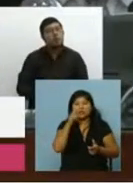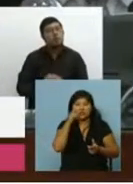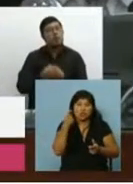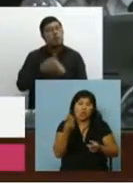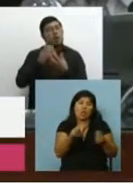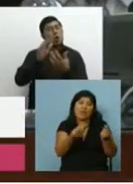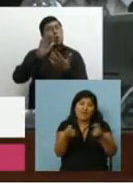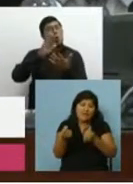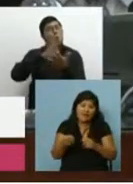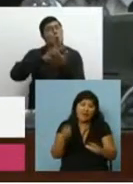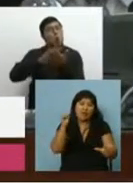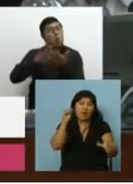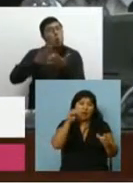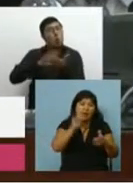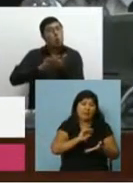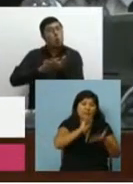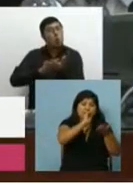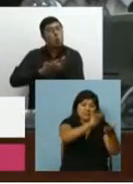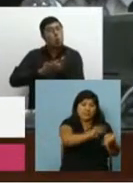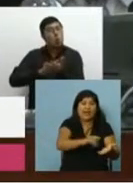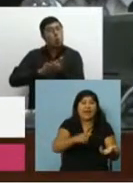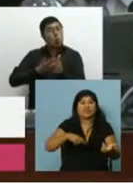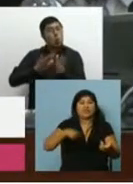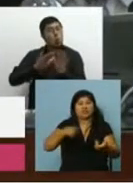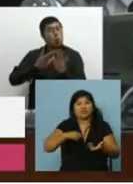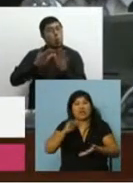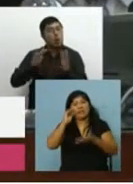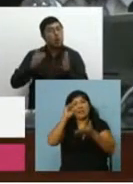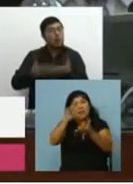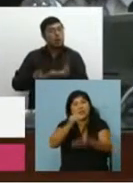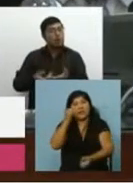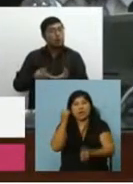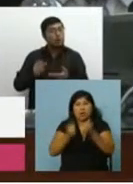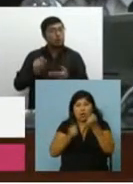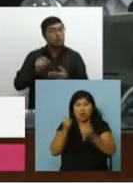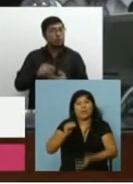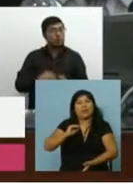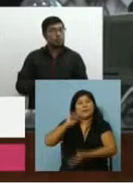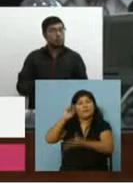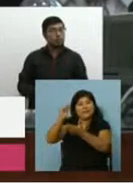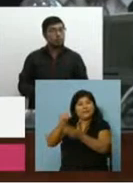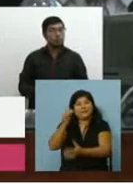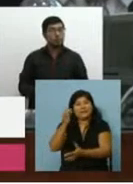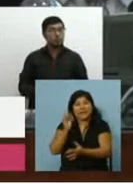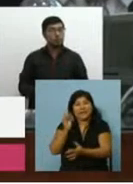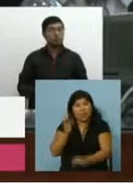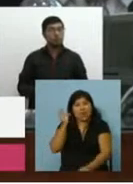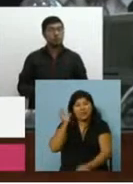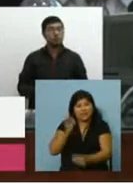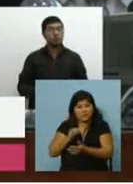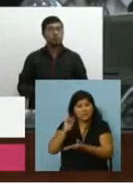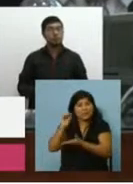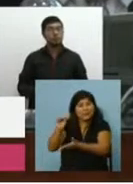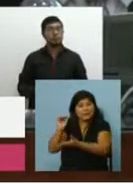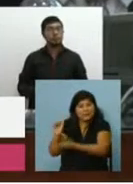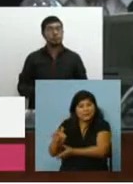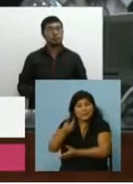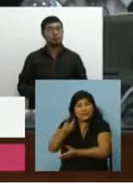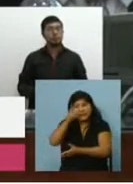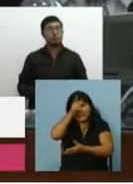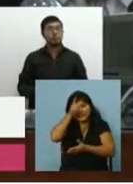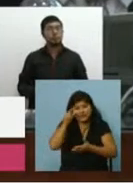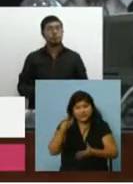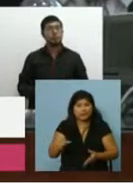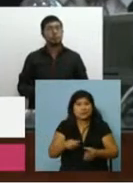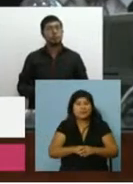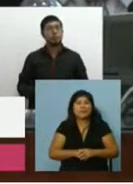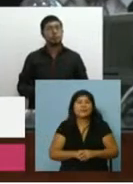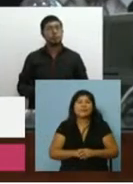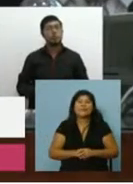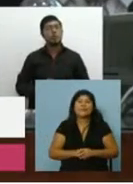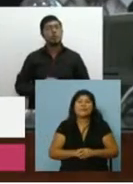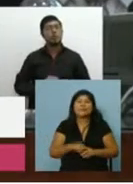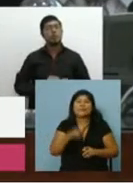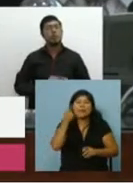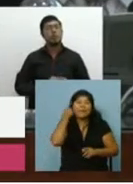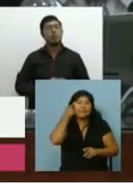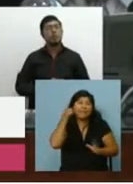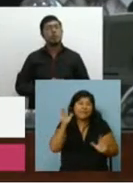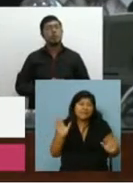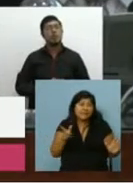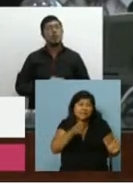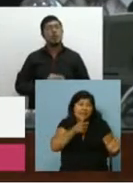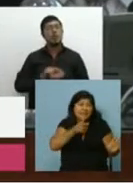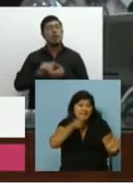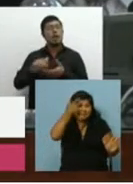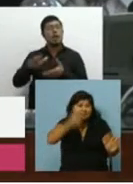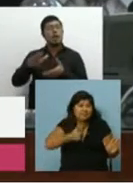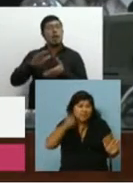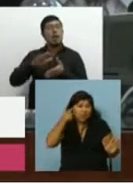sociales, económicas, en salud, en educación, en seguridad. Pero me parece que para los ciudadanos